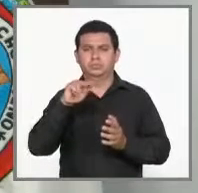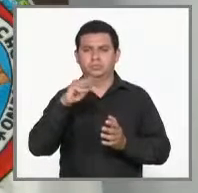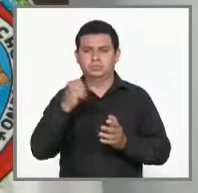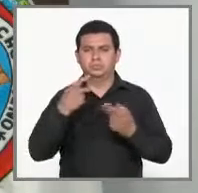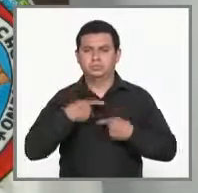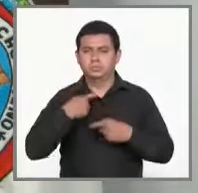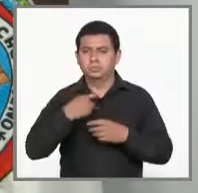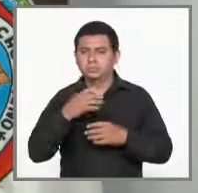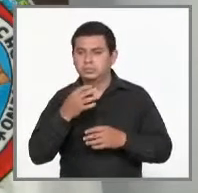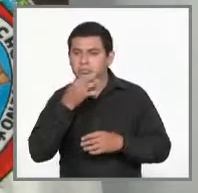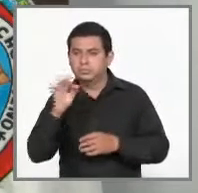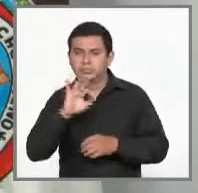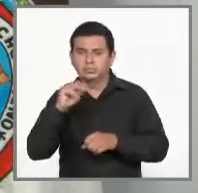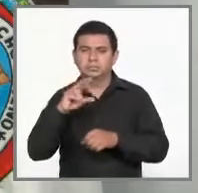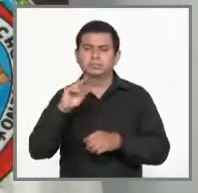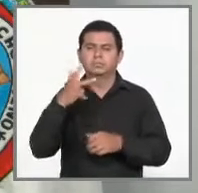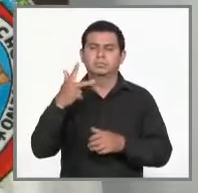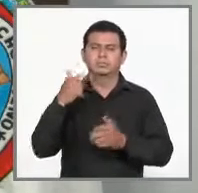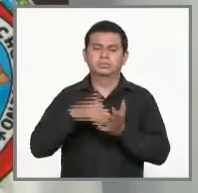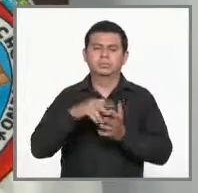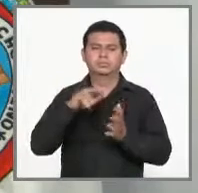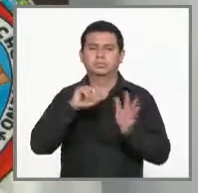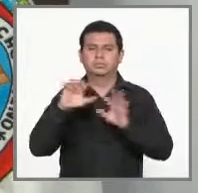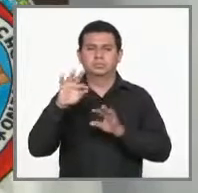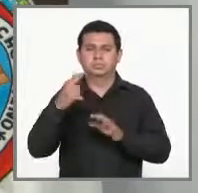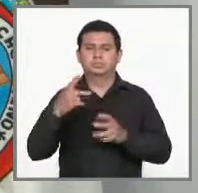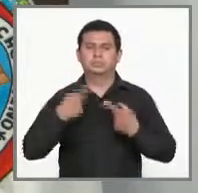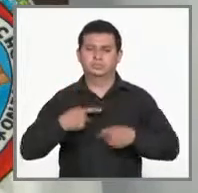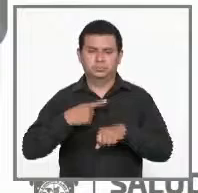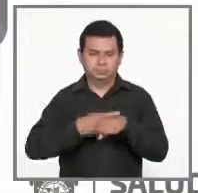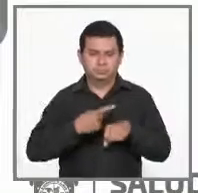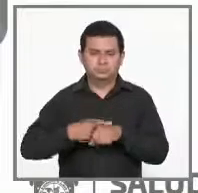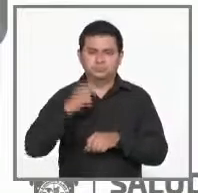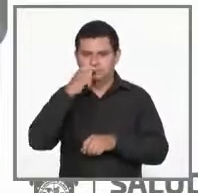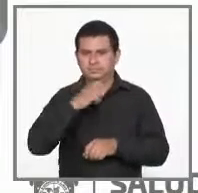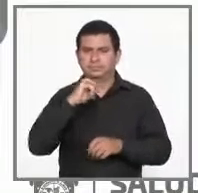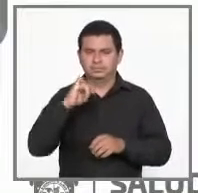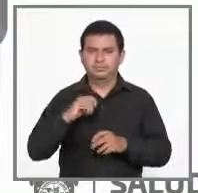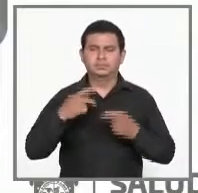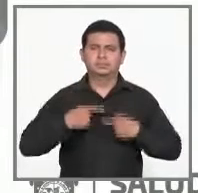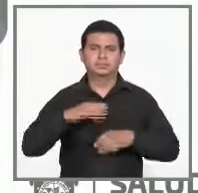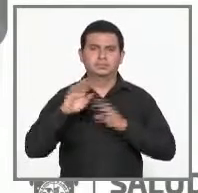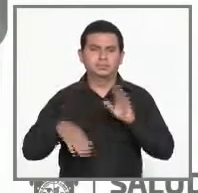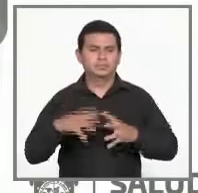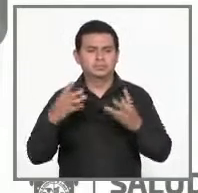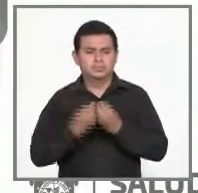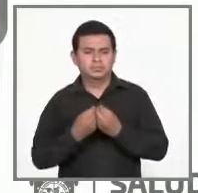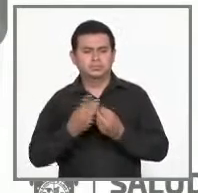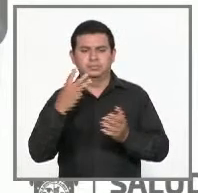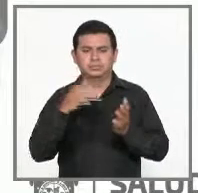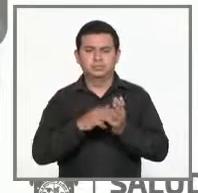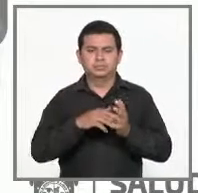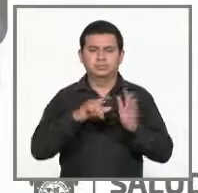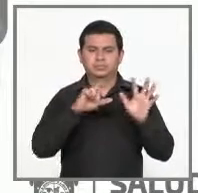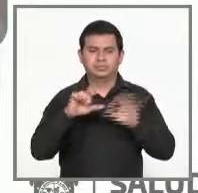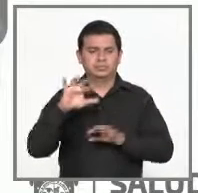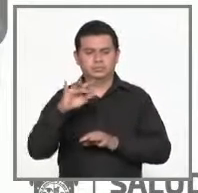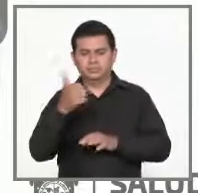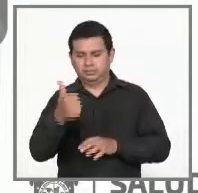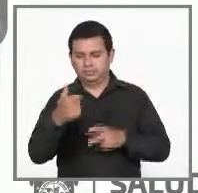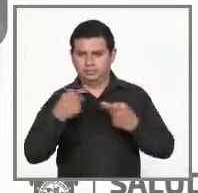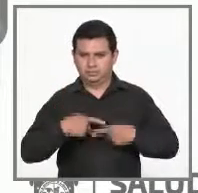cuales 47 mil 387 casos son confirmados defunciones a la fecha tres mil